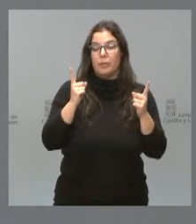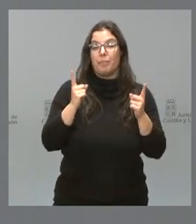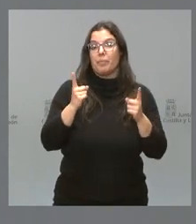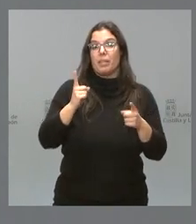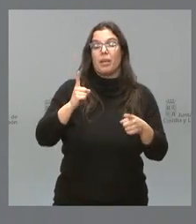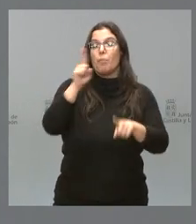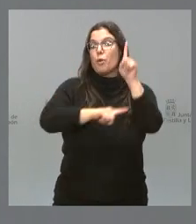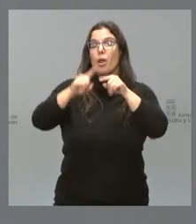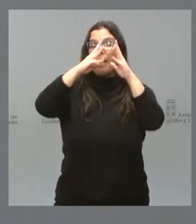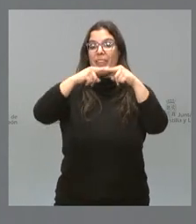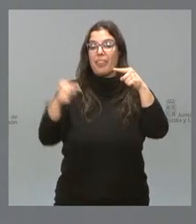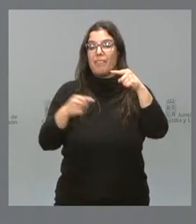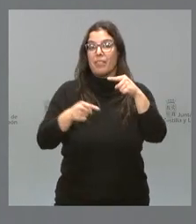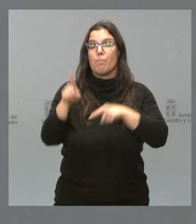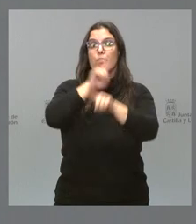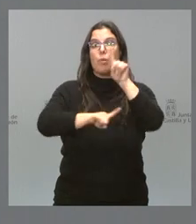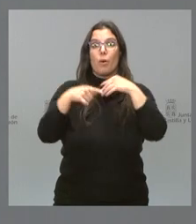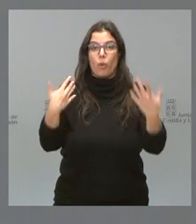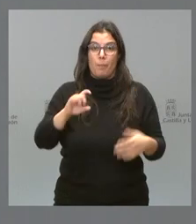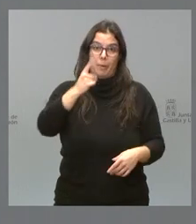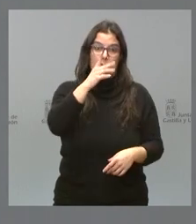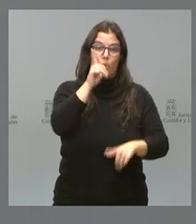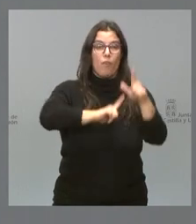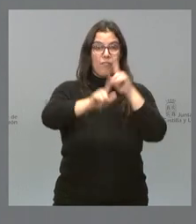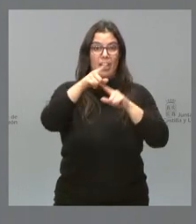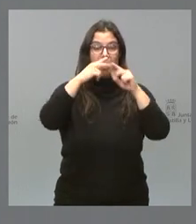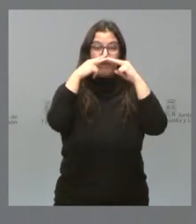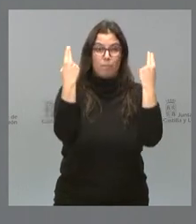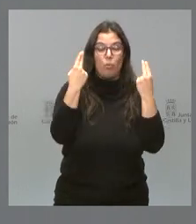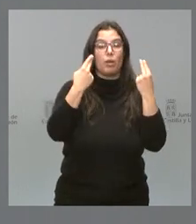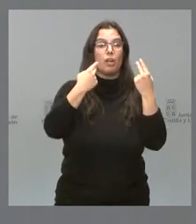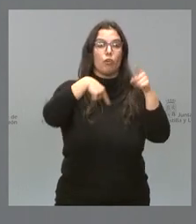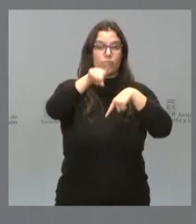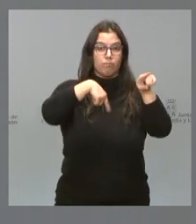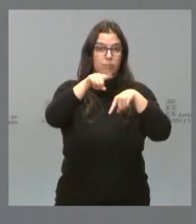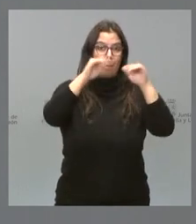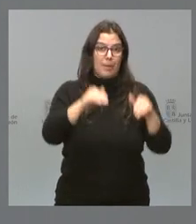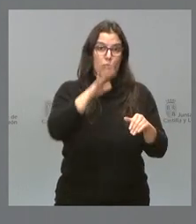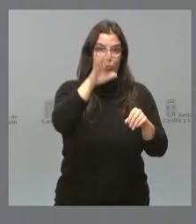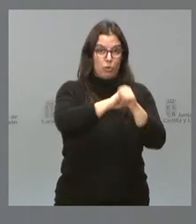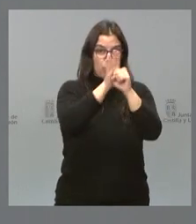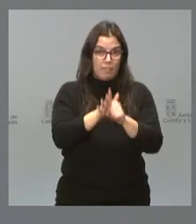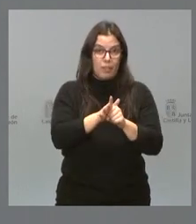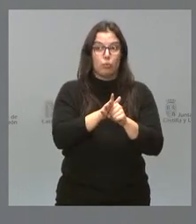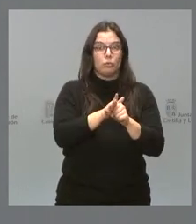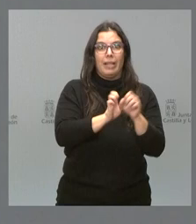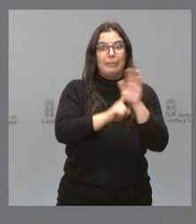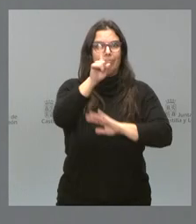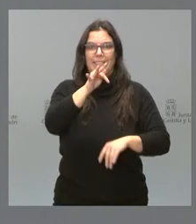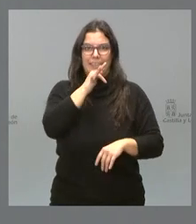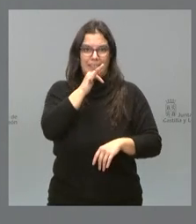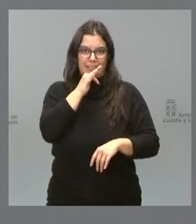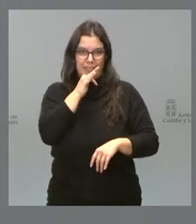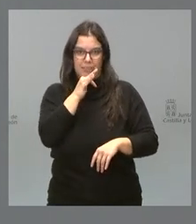es doble por un lado la disminución el número de viajeros en el transporte entre urbano como consecuencia de la pandemia que no ha llegado a recuperarse el volumen